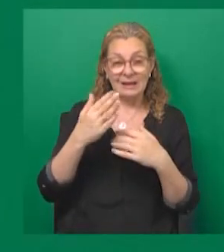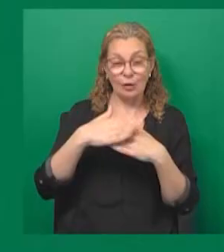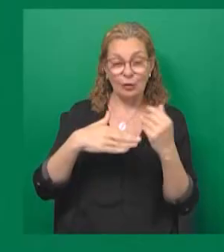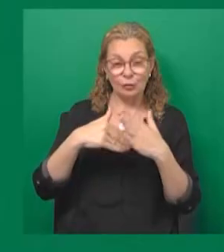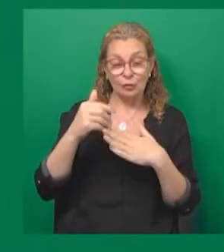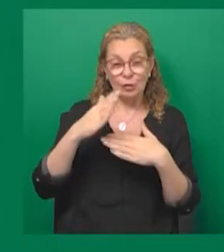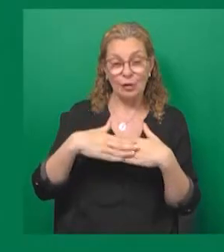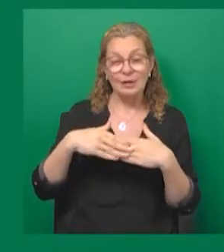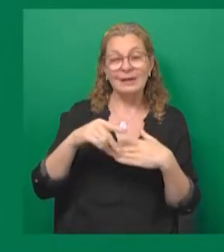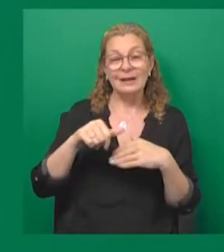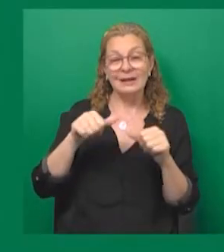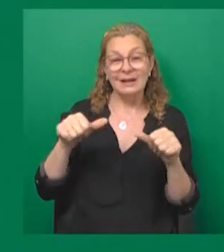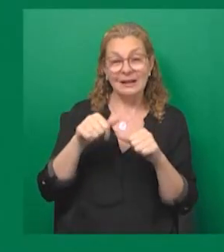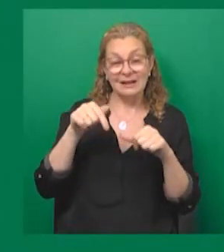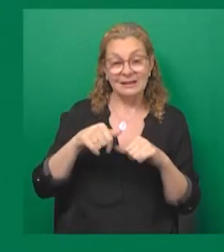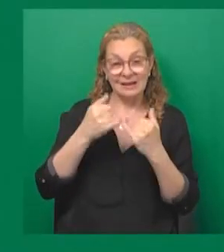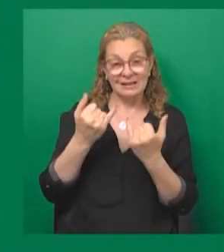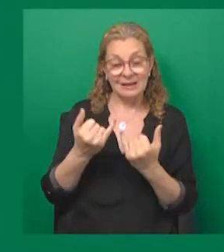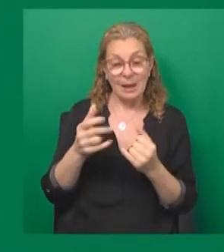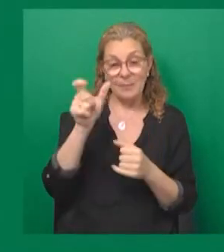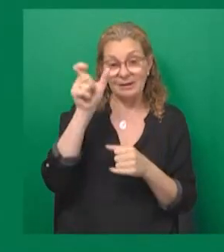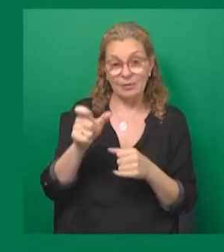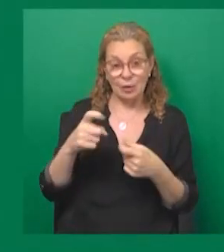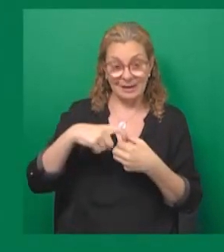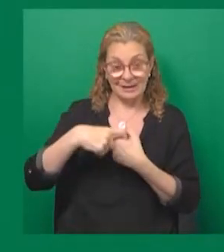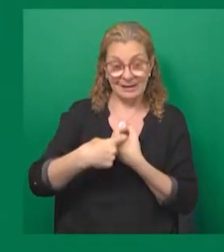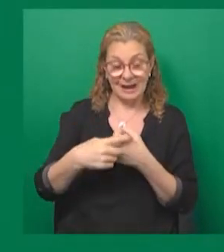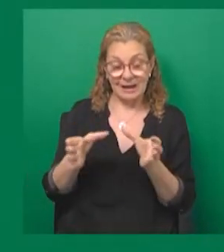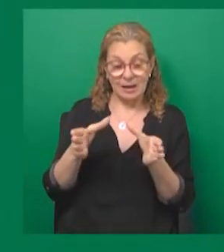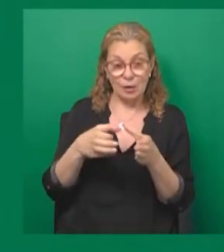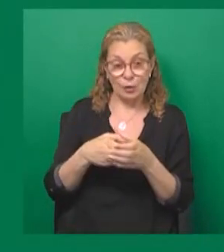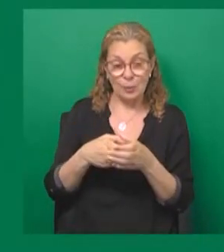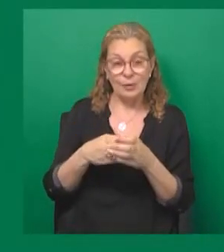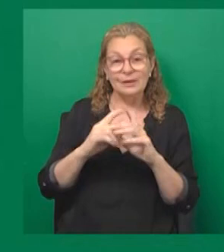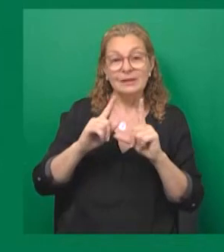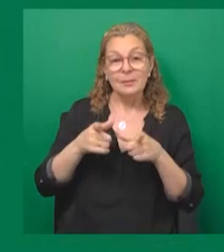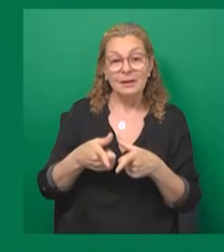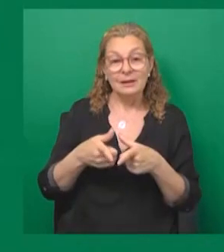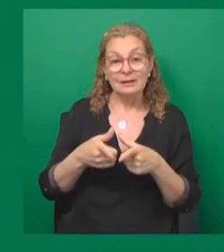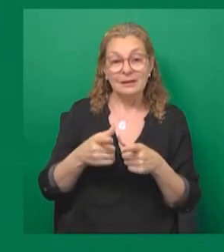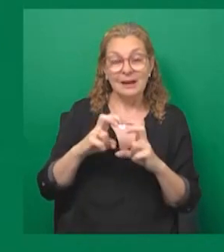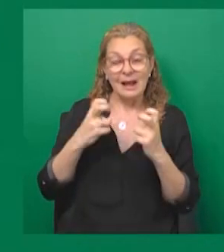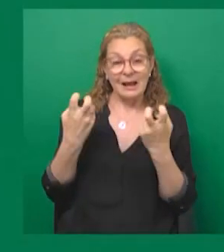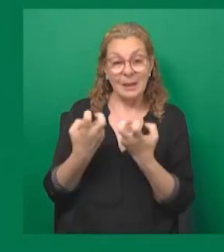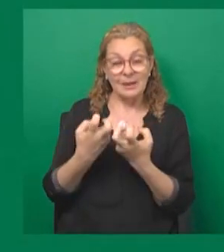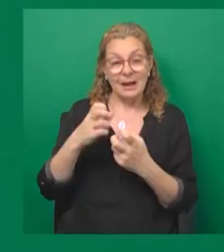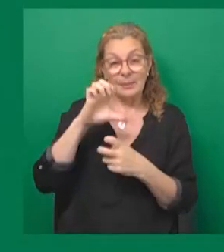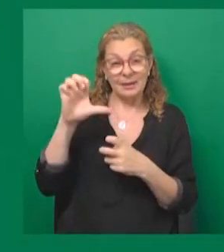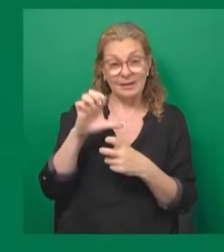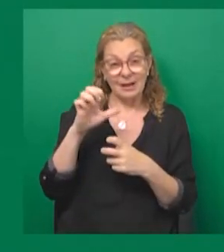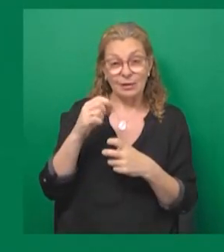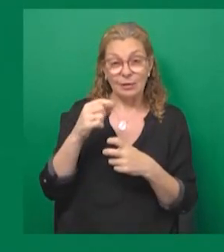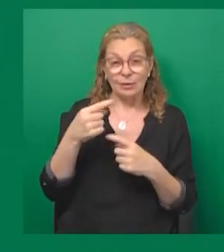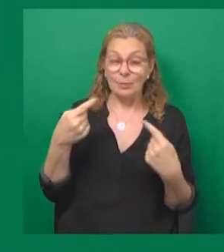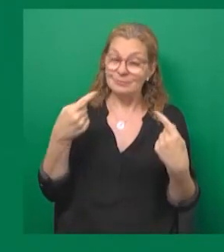celebra en esta jornada representantes sindicales del sector y también de la cámara empresarial del rubro